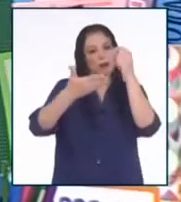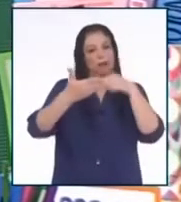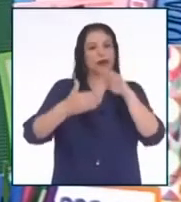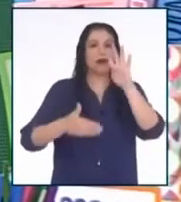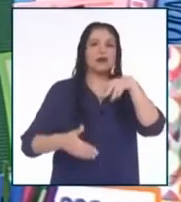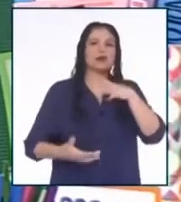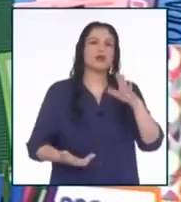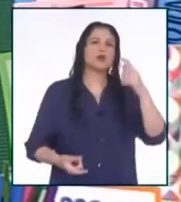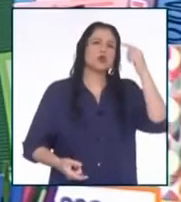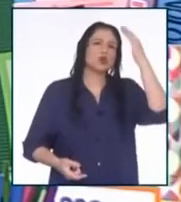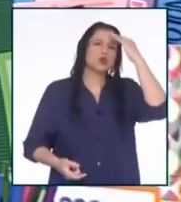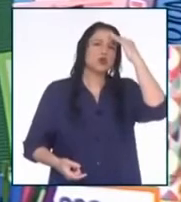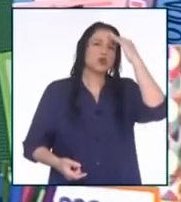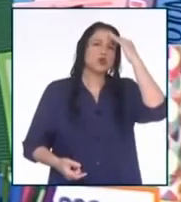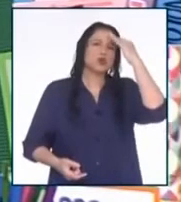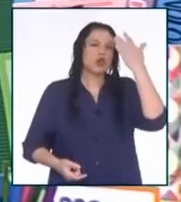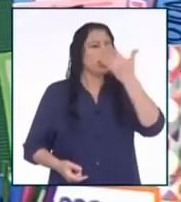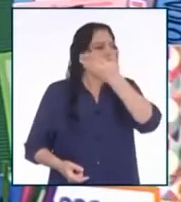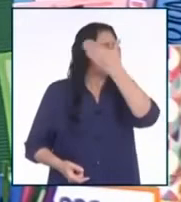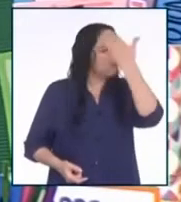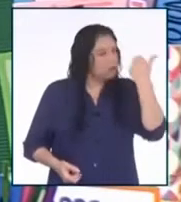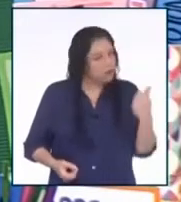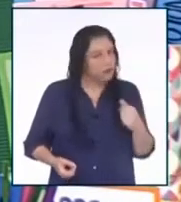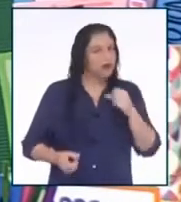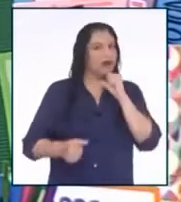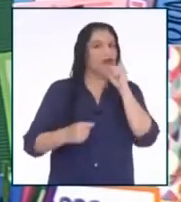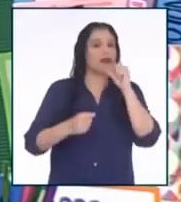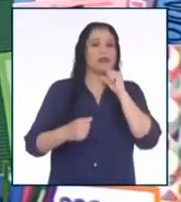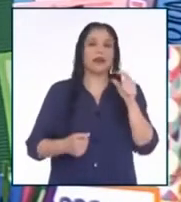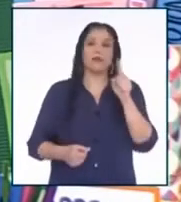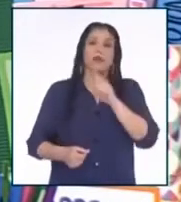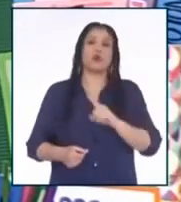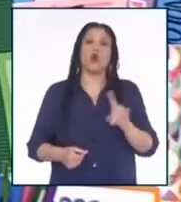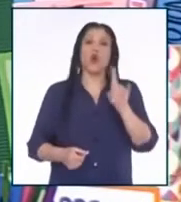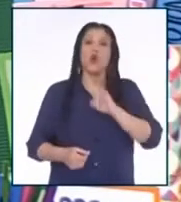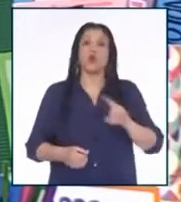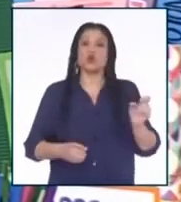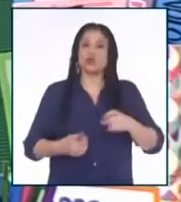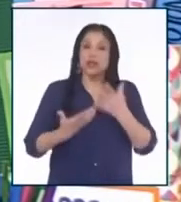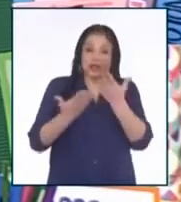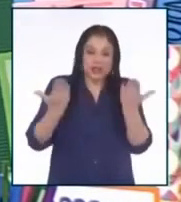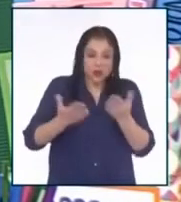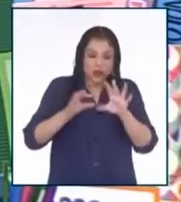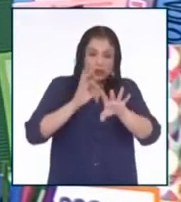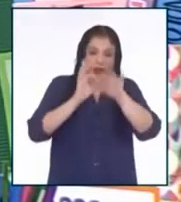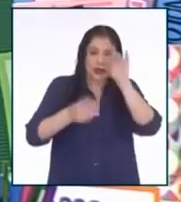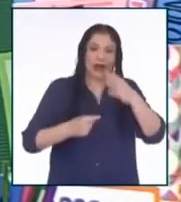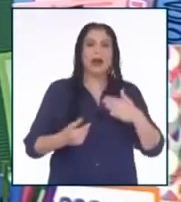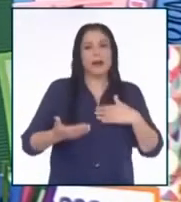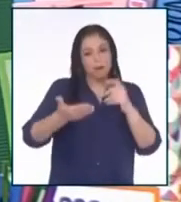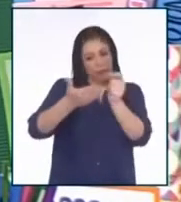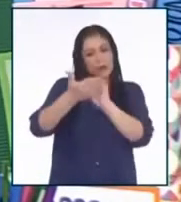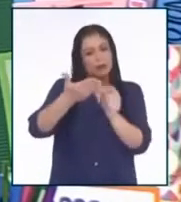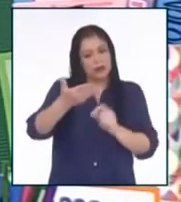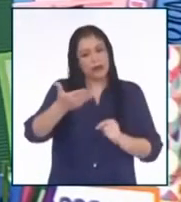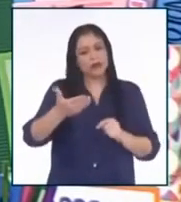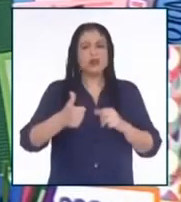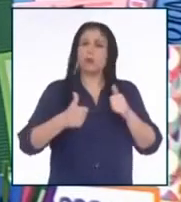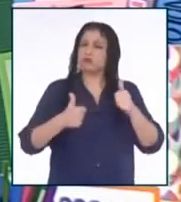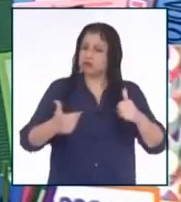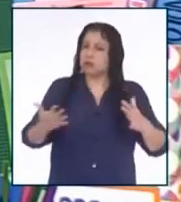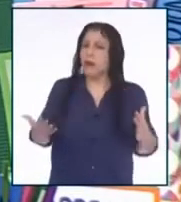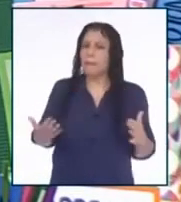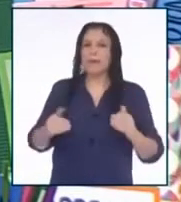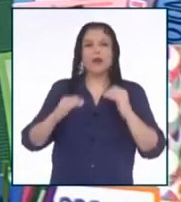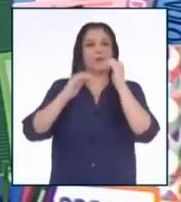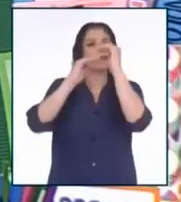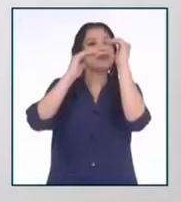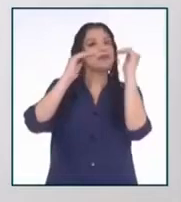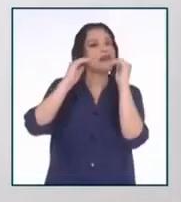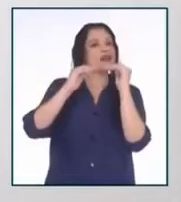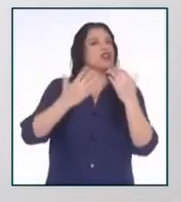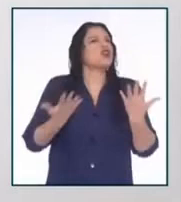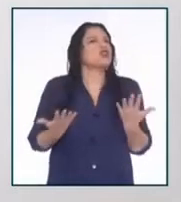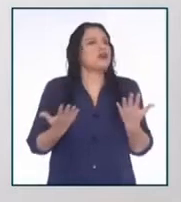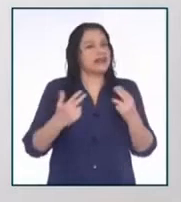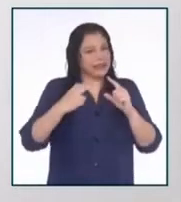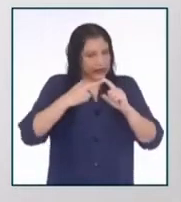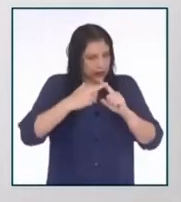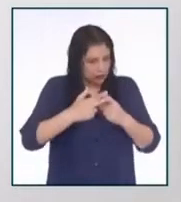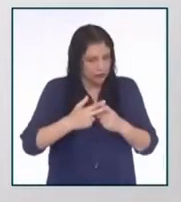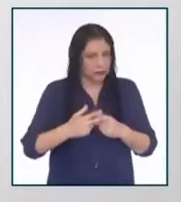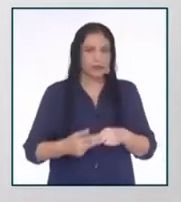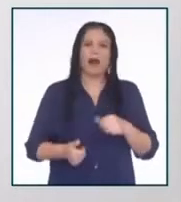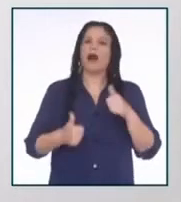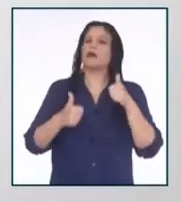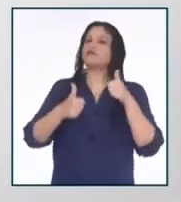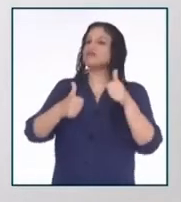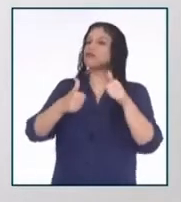nos dimos cuenta de que faltaba. Y por no utilizar las fuentes, mi texto cumple con el criterio, pero del nivel en inicio. Qué bueno que